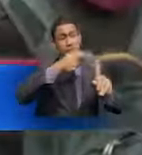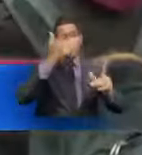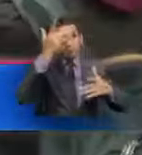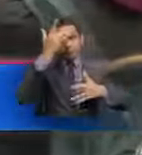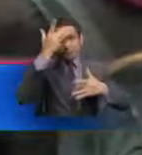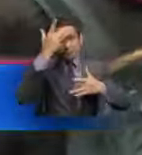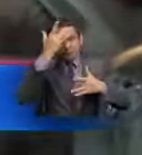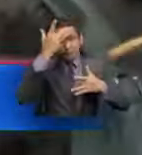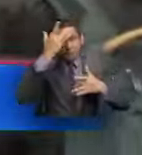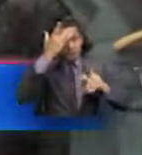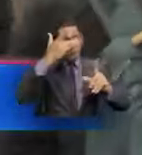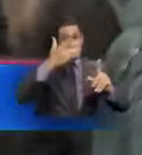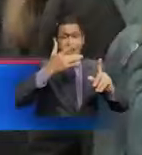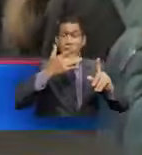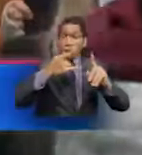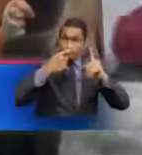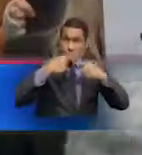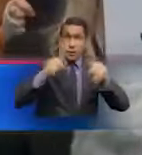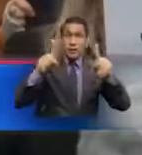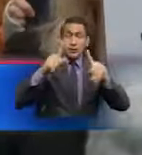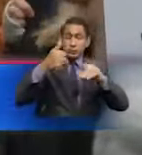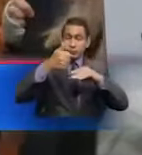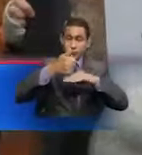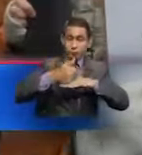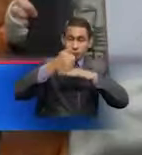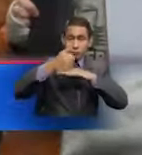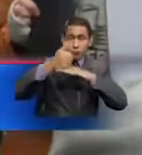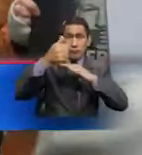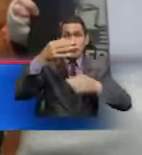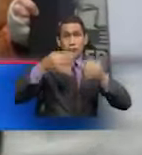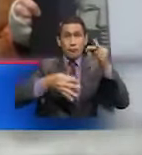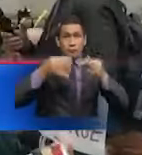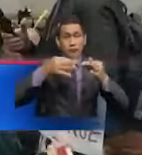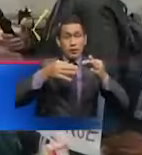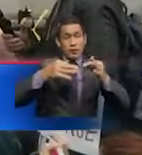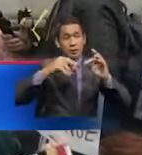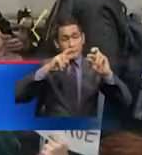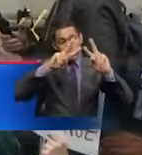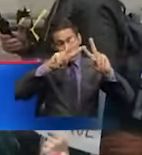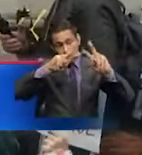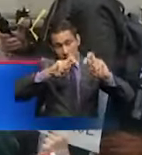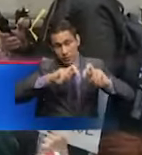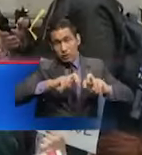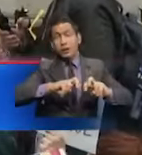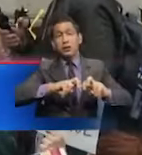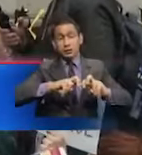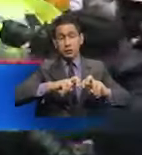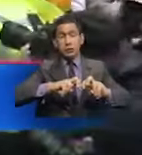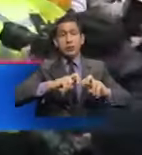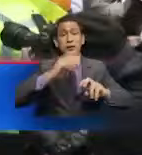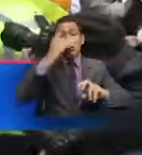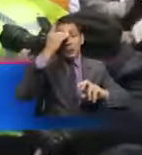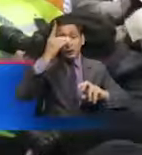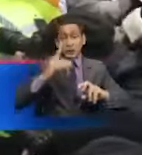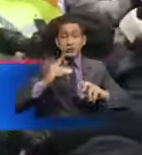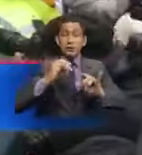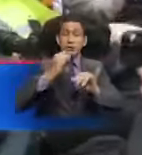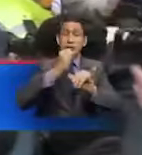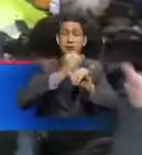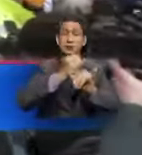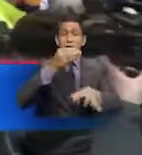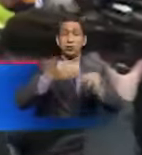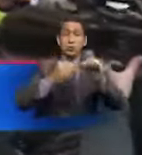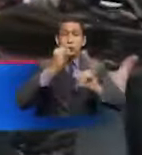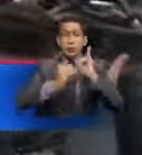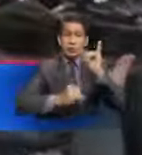Dos magistrados del Tribunal Superior de Justicia de Londres examinaron durante dos días la decisión de una corte británica que el 6 de junio